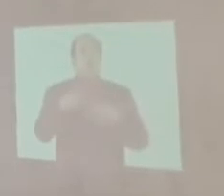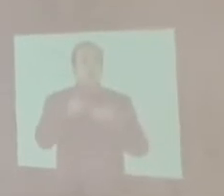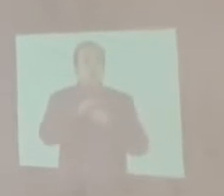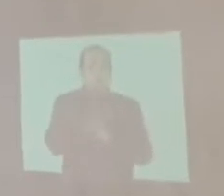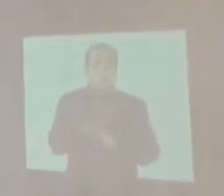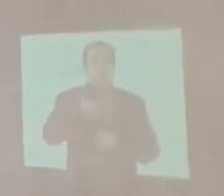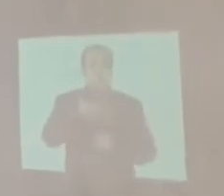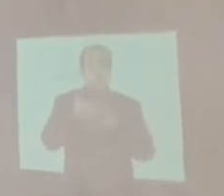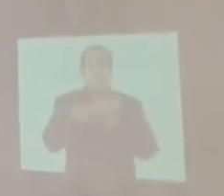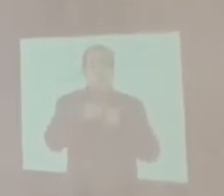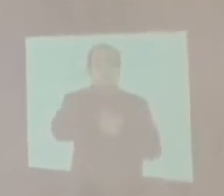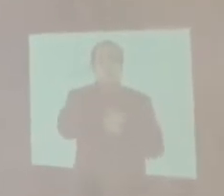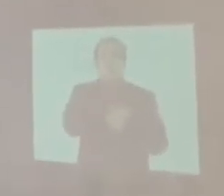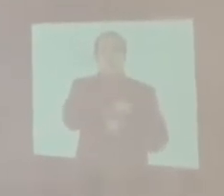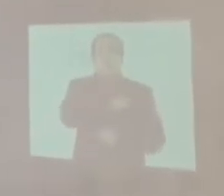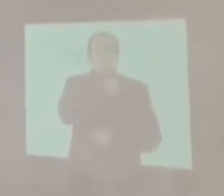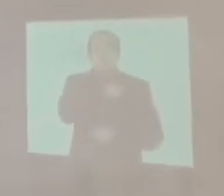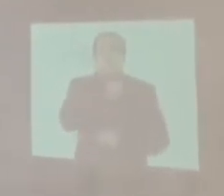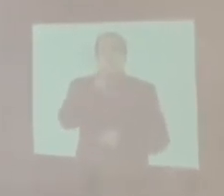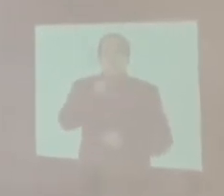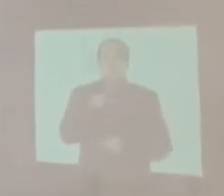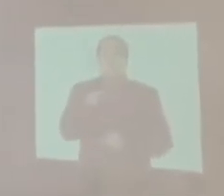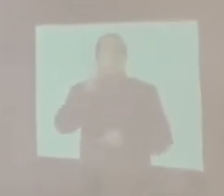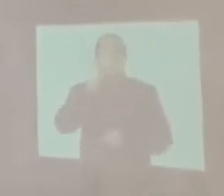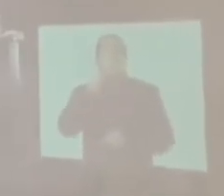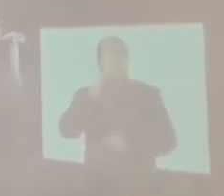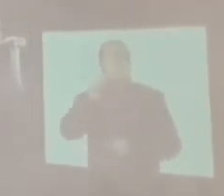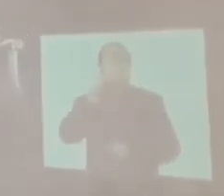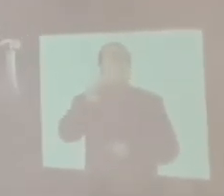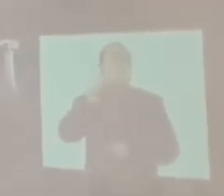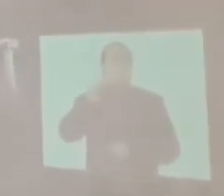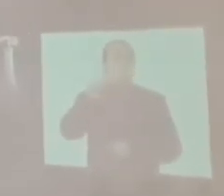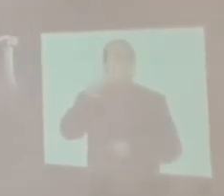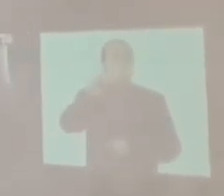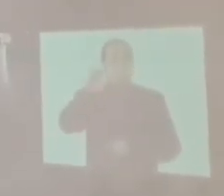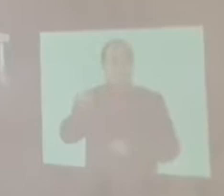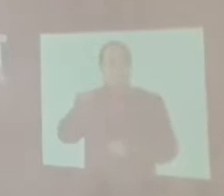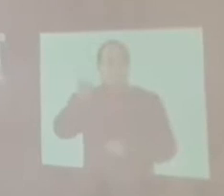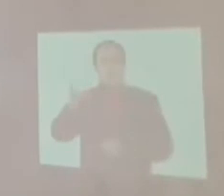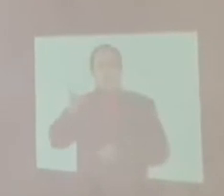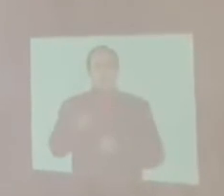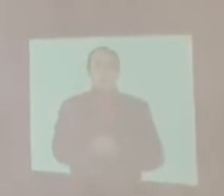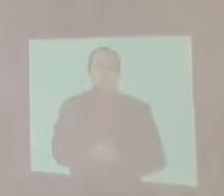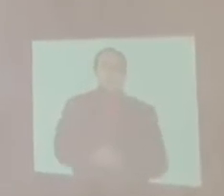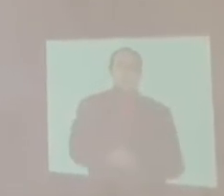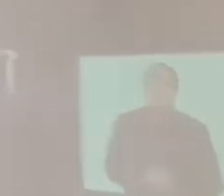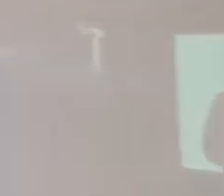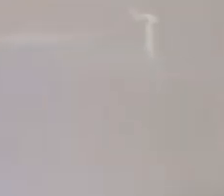de salud. Y nuestro robot, Vallejo I. Seguridad.